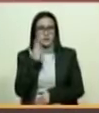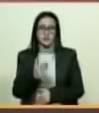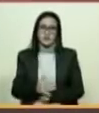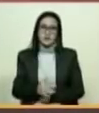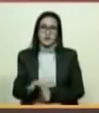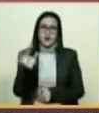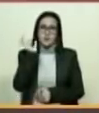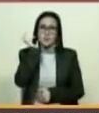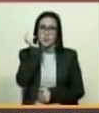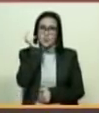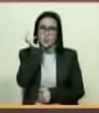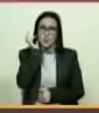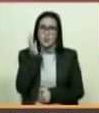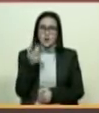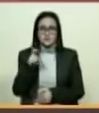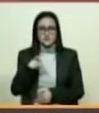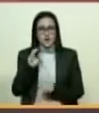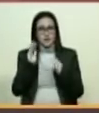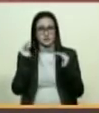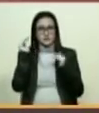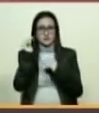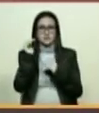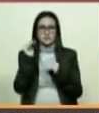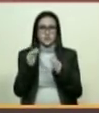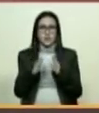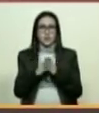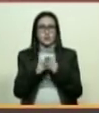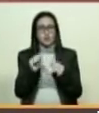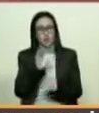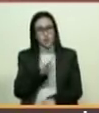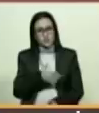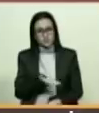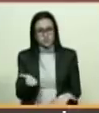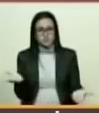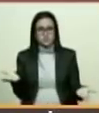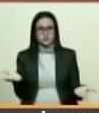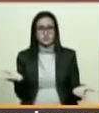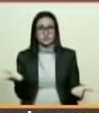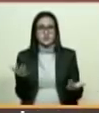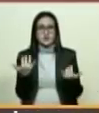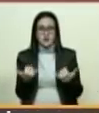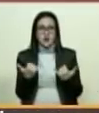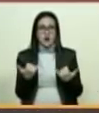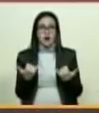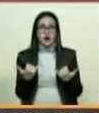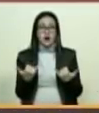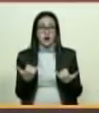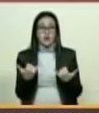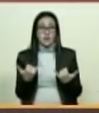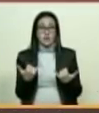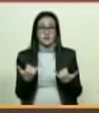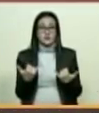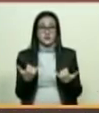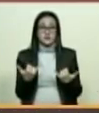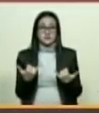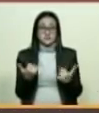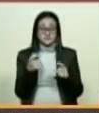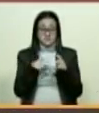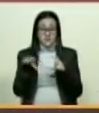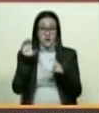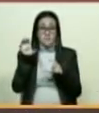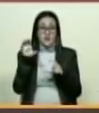aquellas mujeres que merecen la atención de todas y de todos, ya tenemos a este momento, por vía del carnet de la